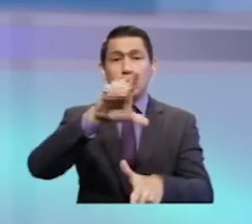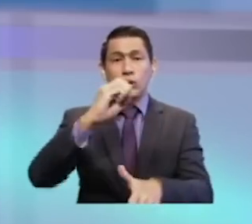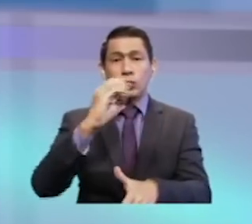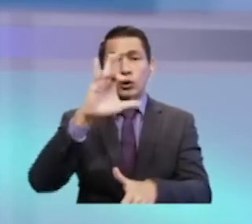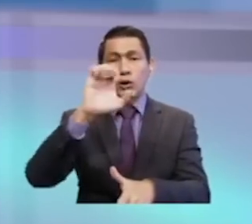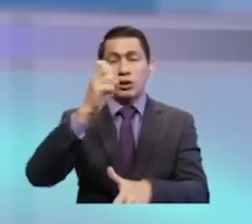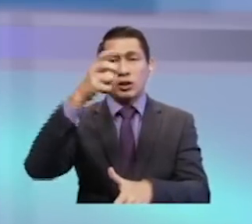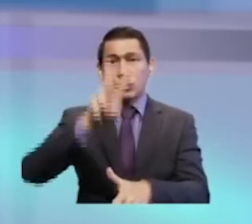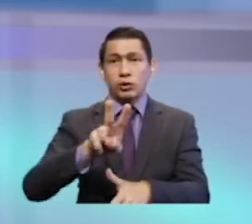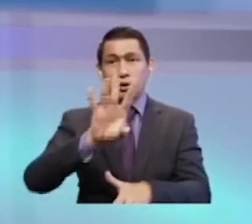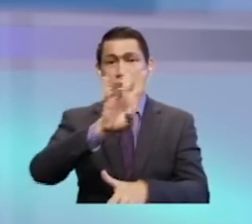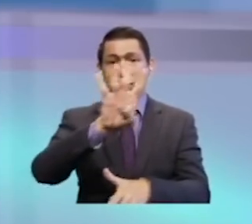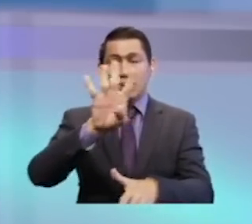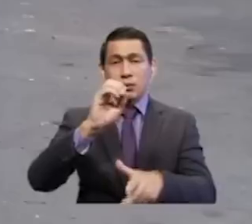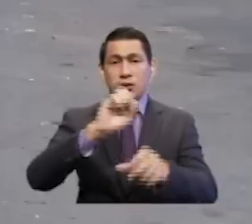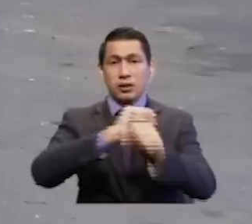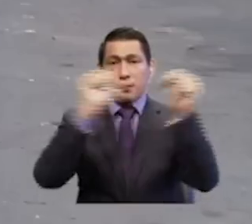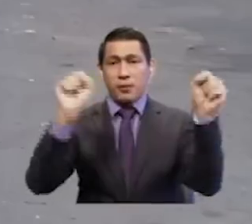7:40.